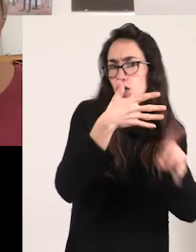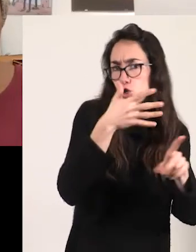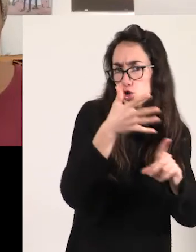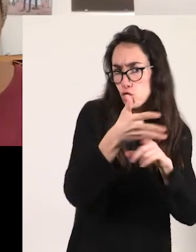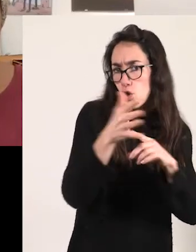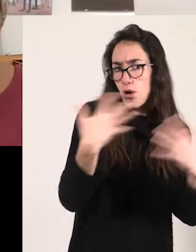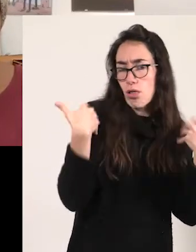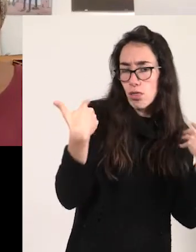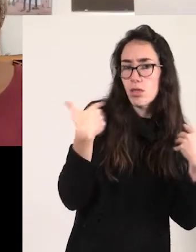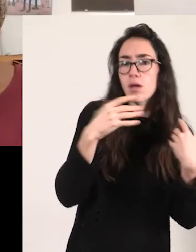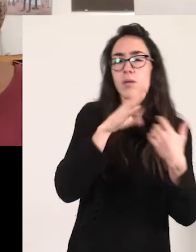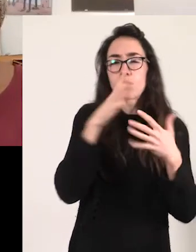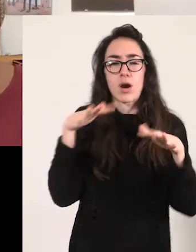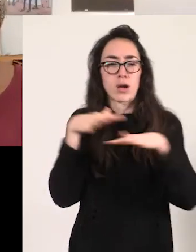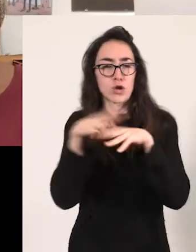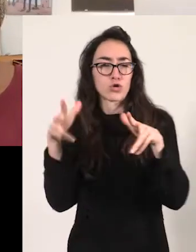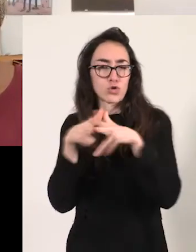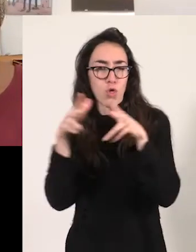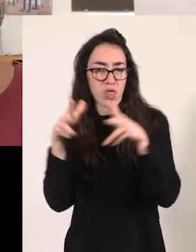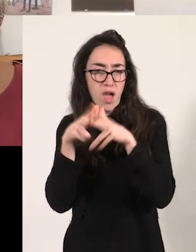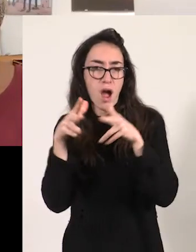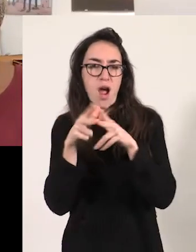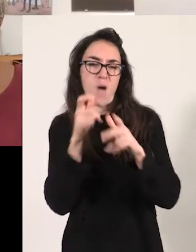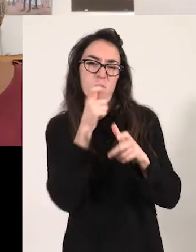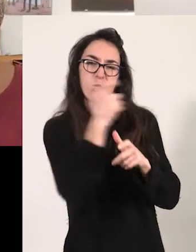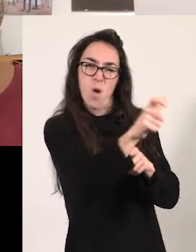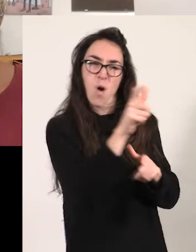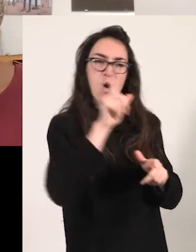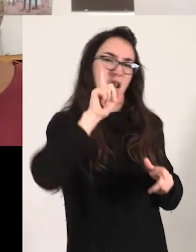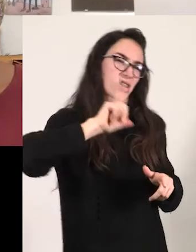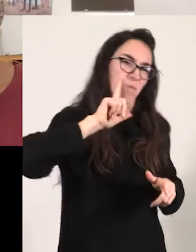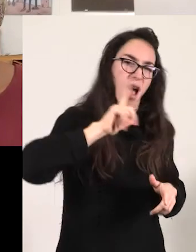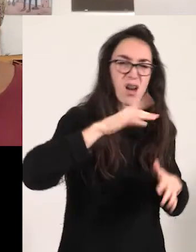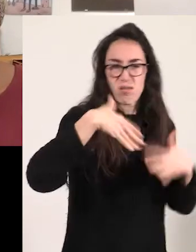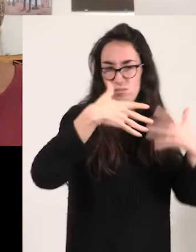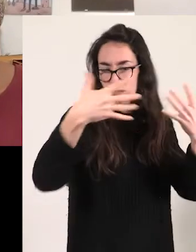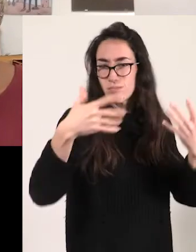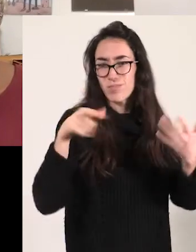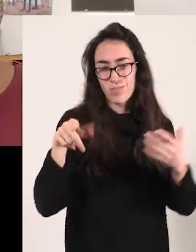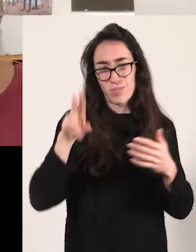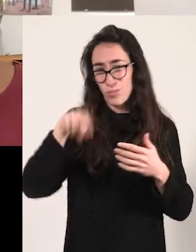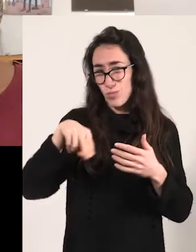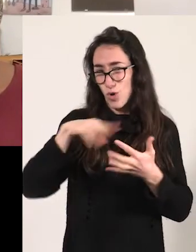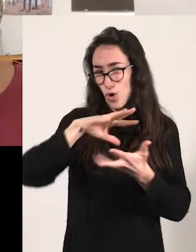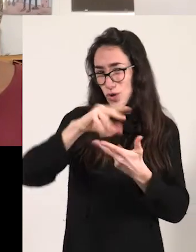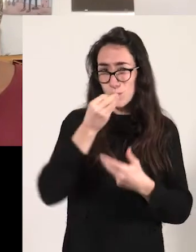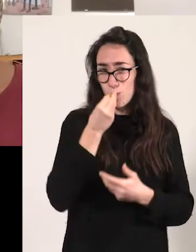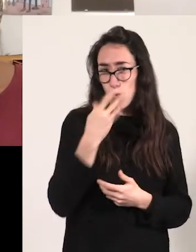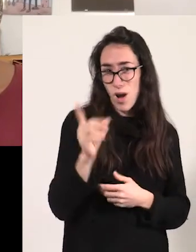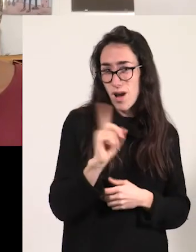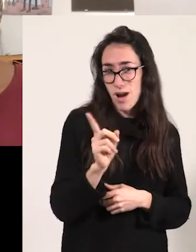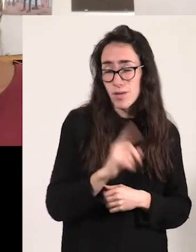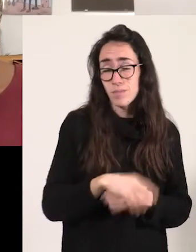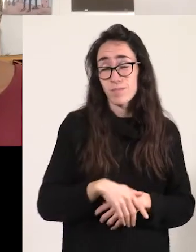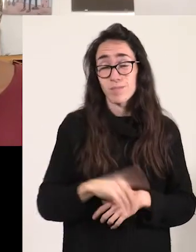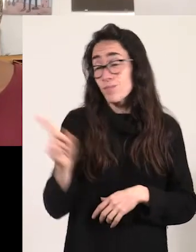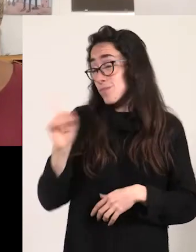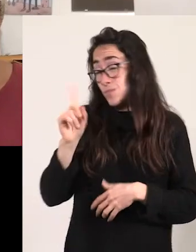a través de las redes sociales, acusándola de lesbiana y otras lindezas. No parece que sean noticias muy